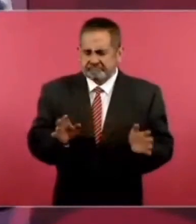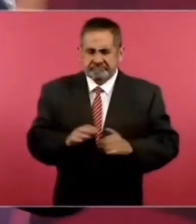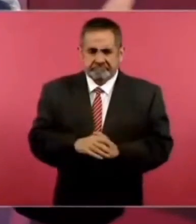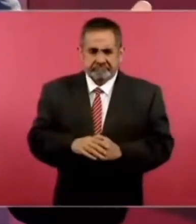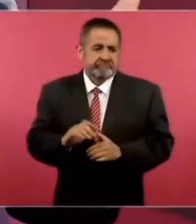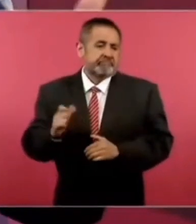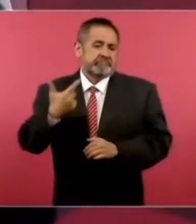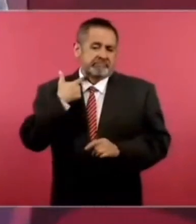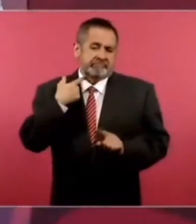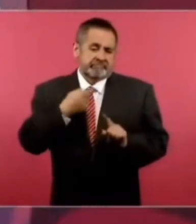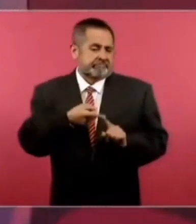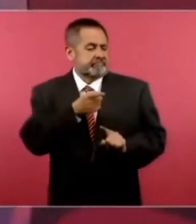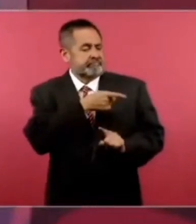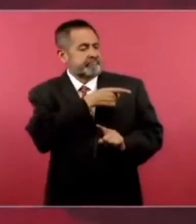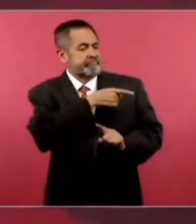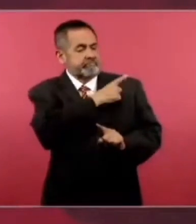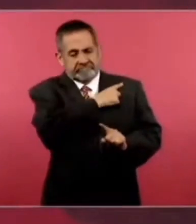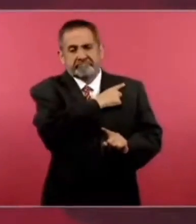Todos los demás,